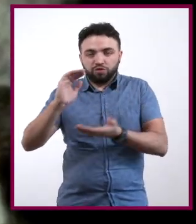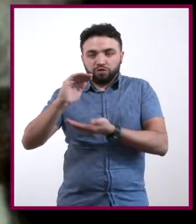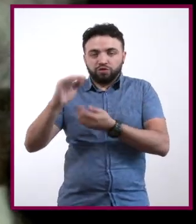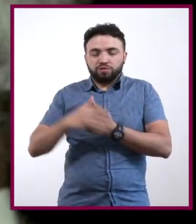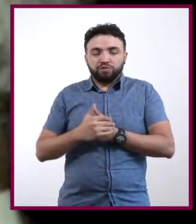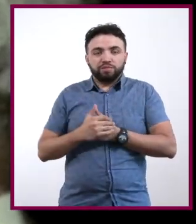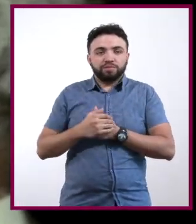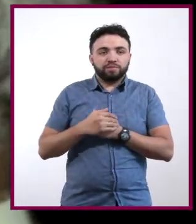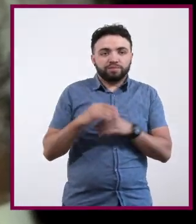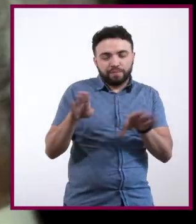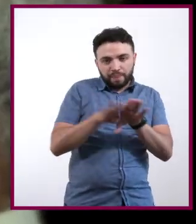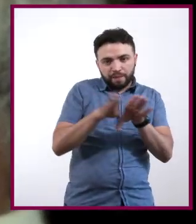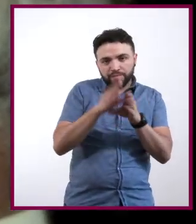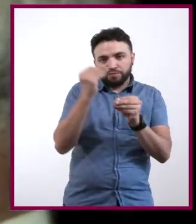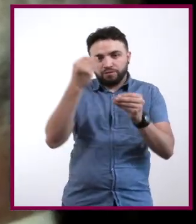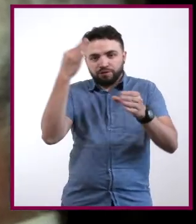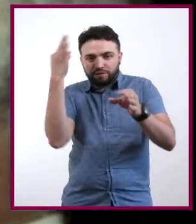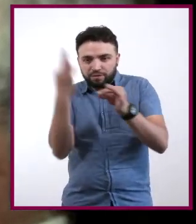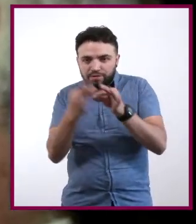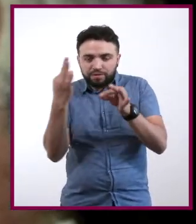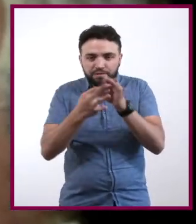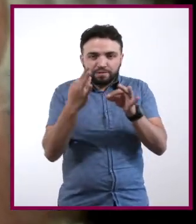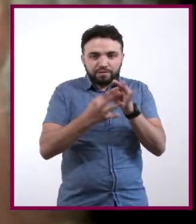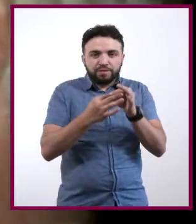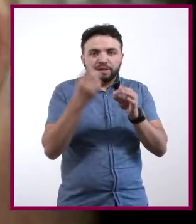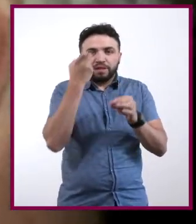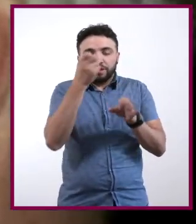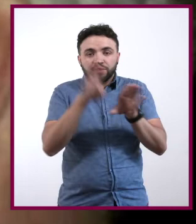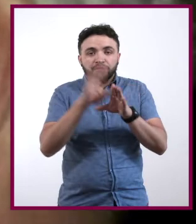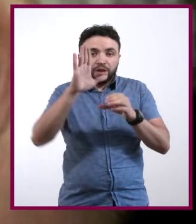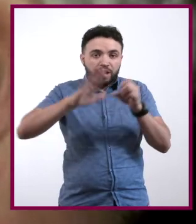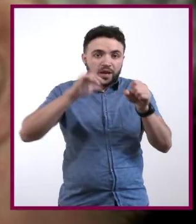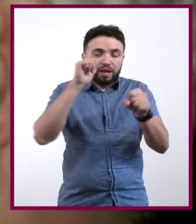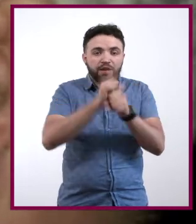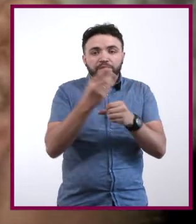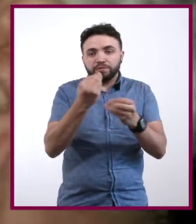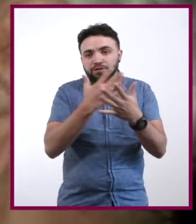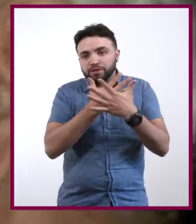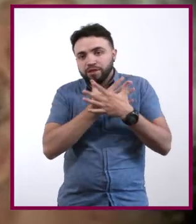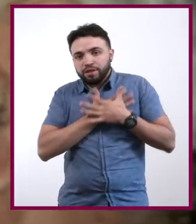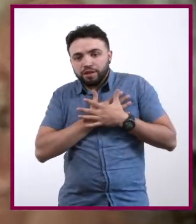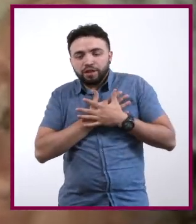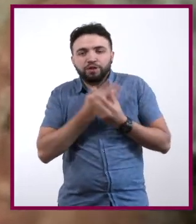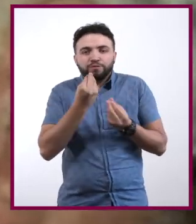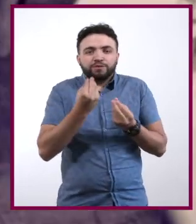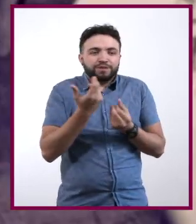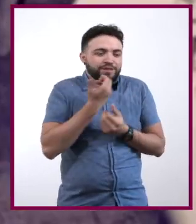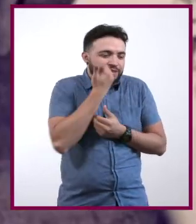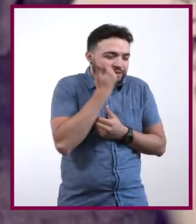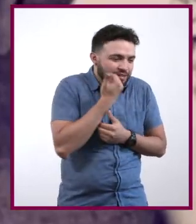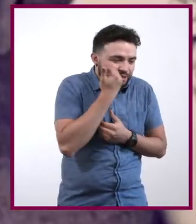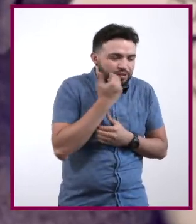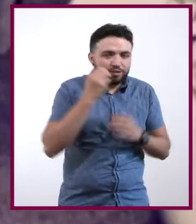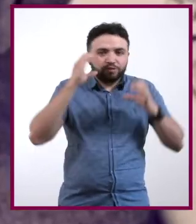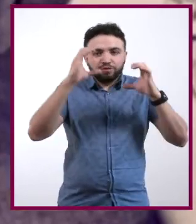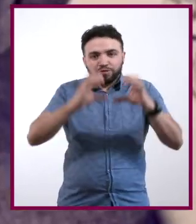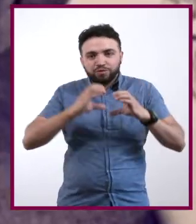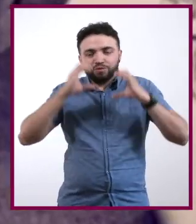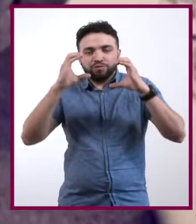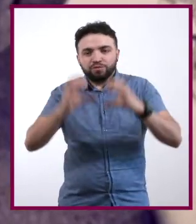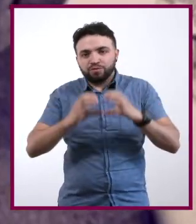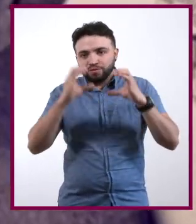acariciar muy constantemente eran animales muy, muy amados, muy mimados, que